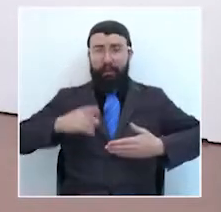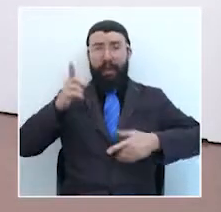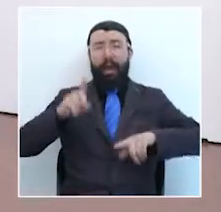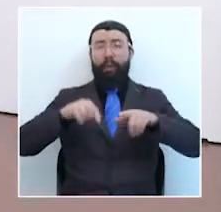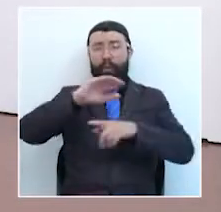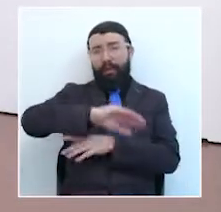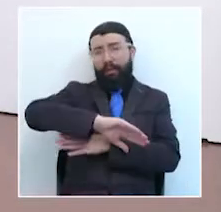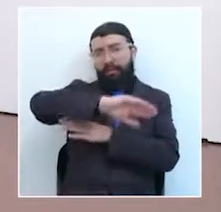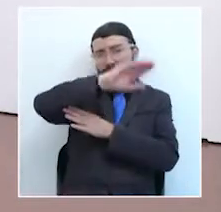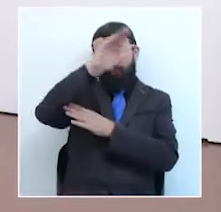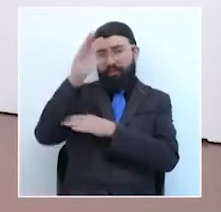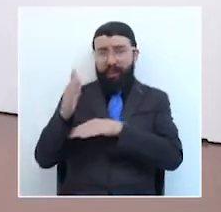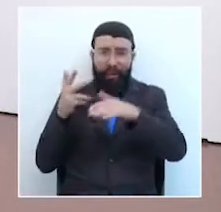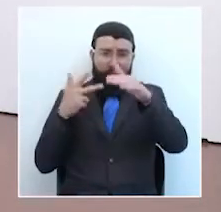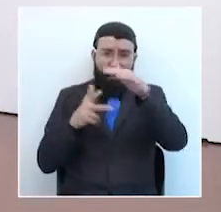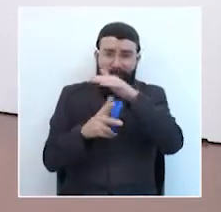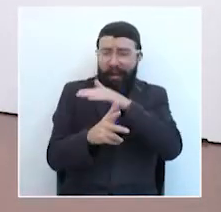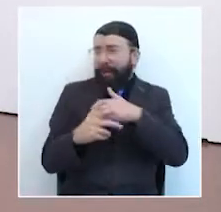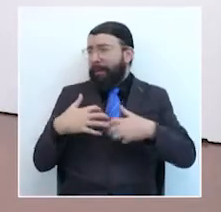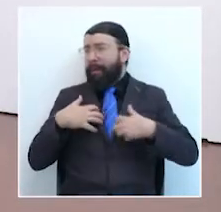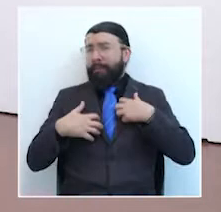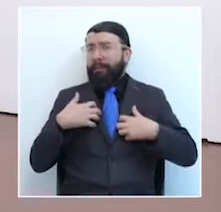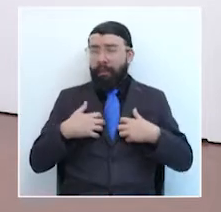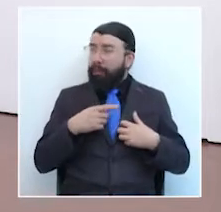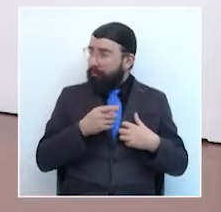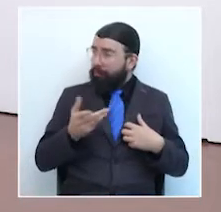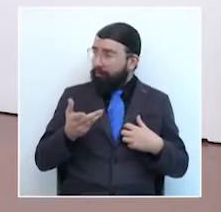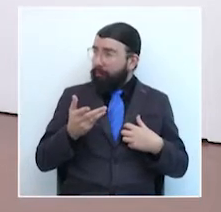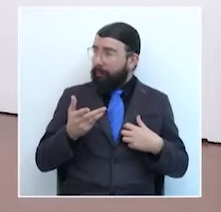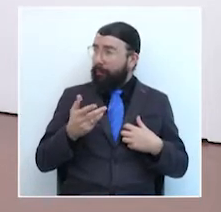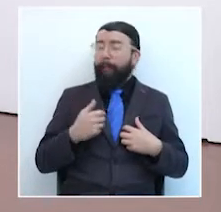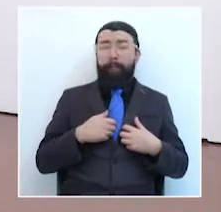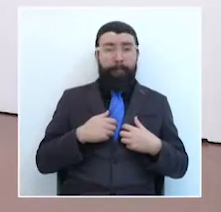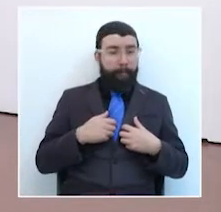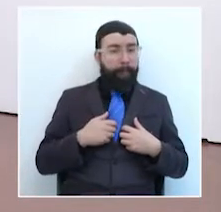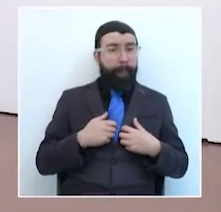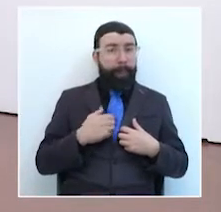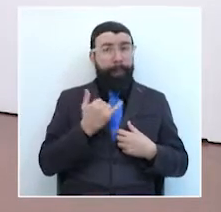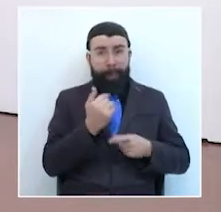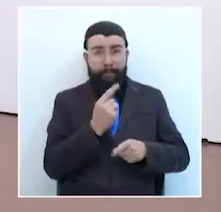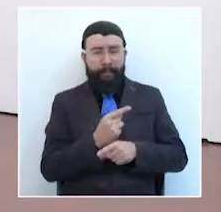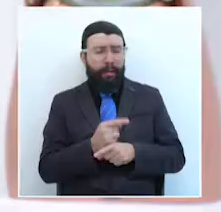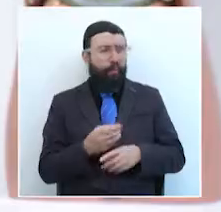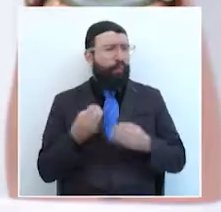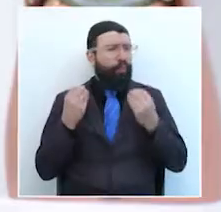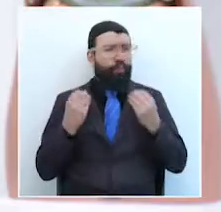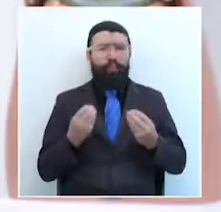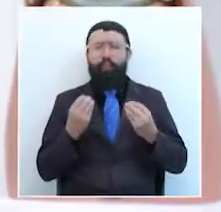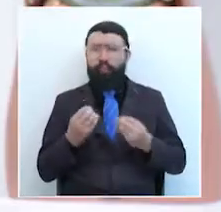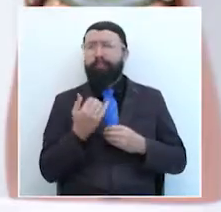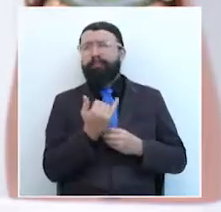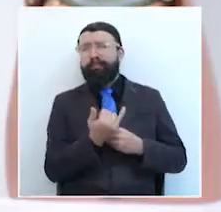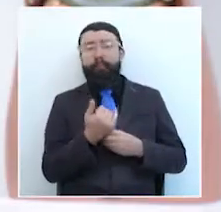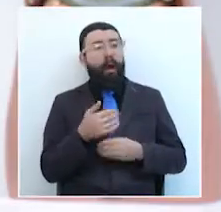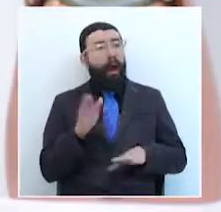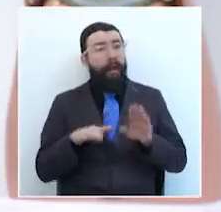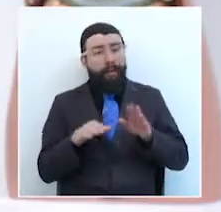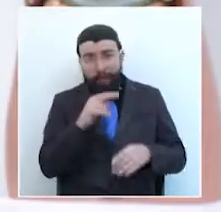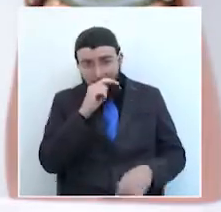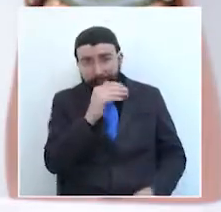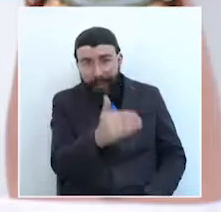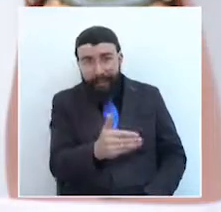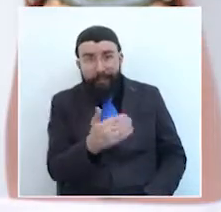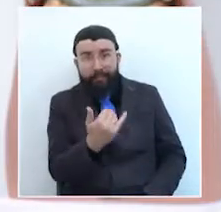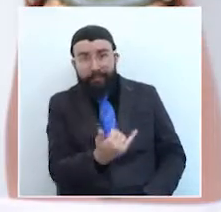los tribunales lo fobias y ahí ese caso se presenta mucho y muchas veces es desde niños